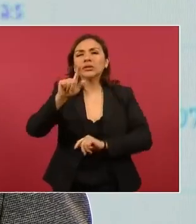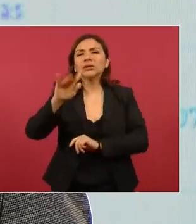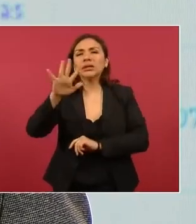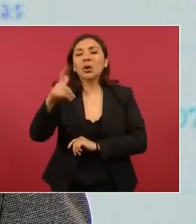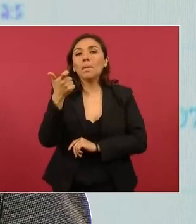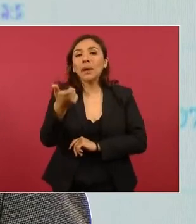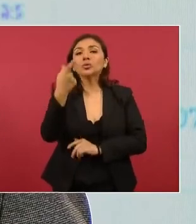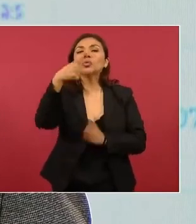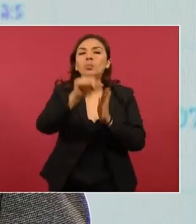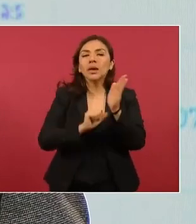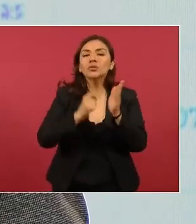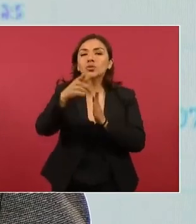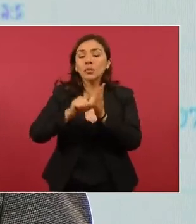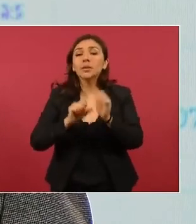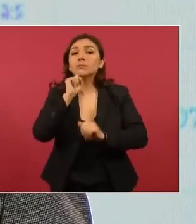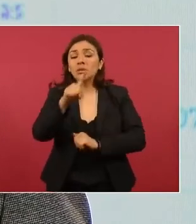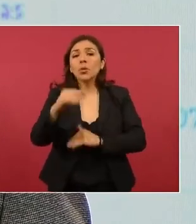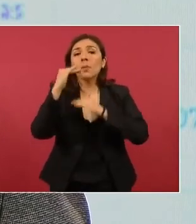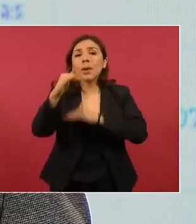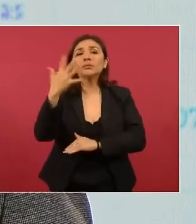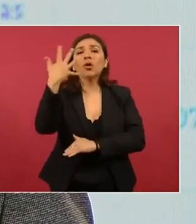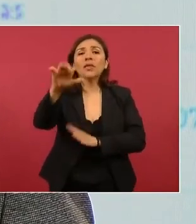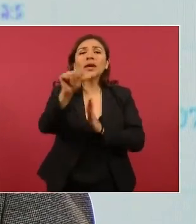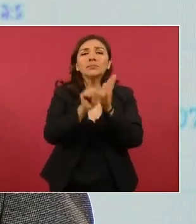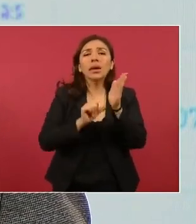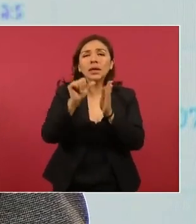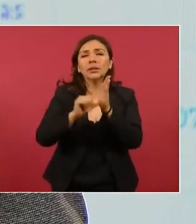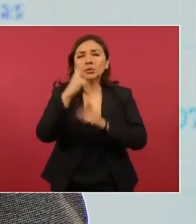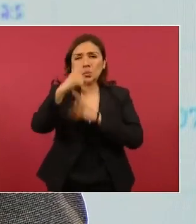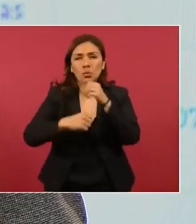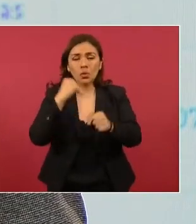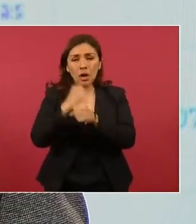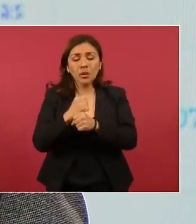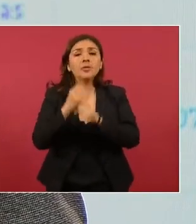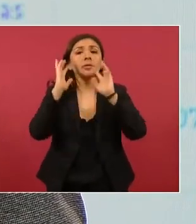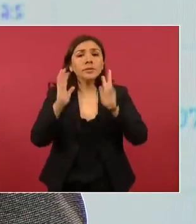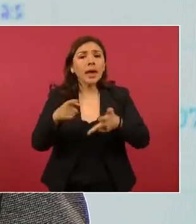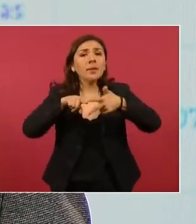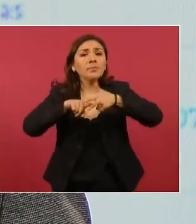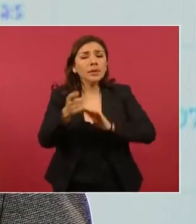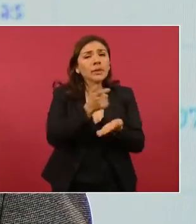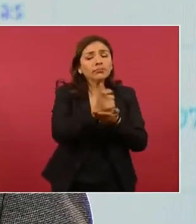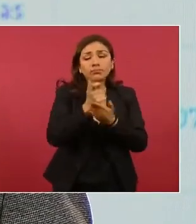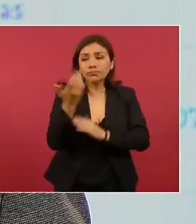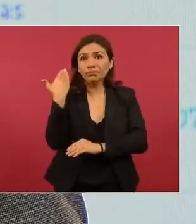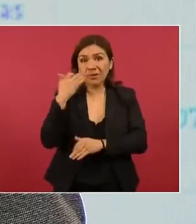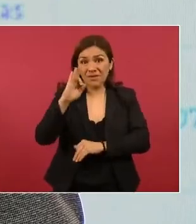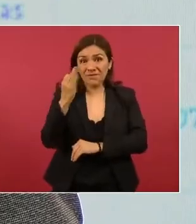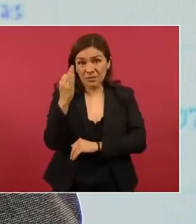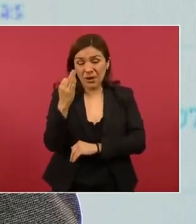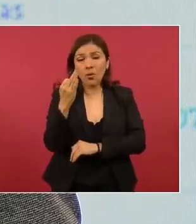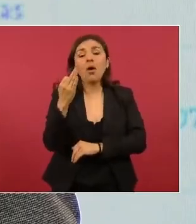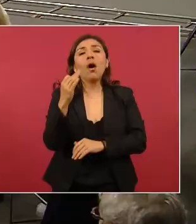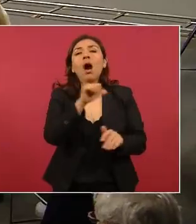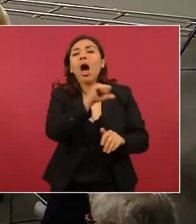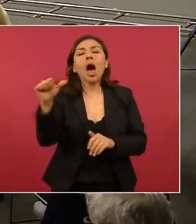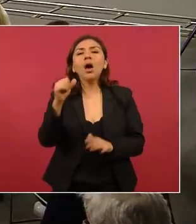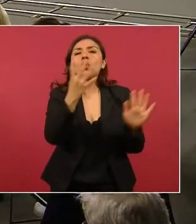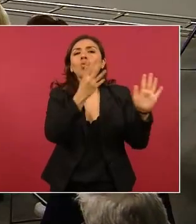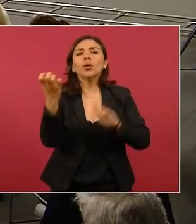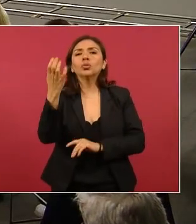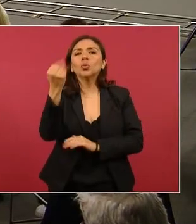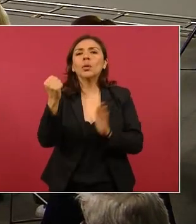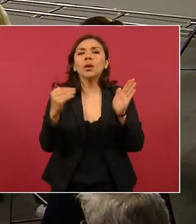mensuales, también por hasta 10 meses al año, y ha comenzado la dispersión en febrero para